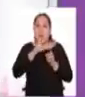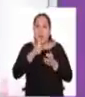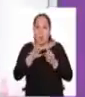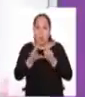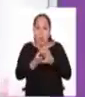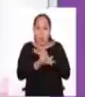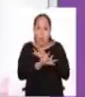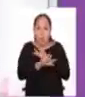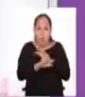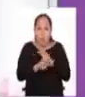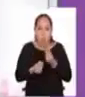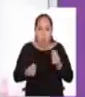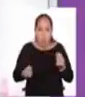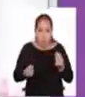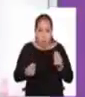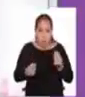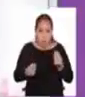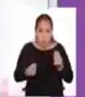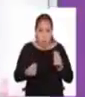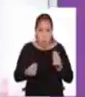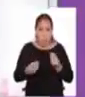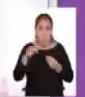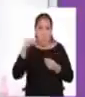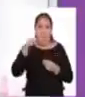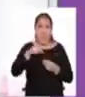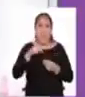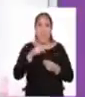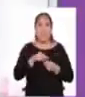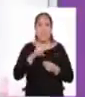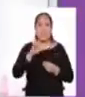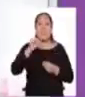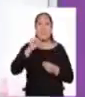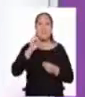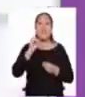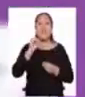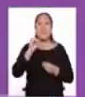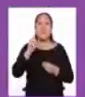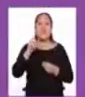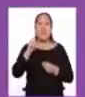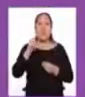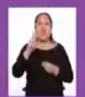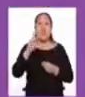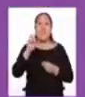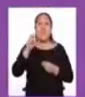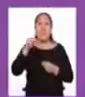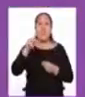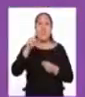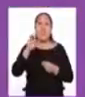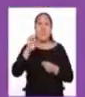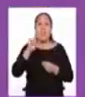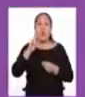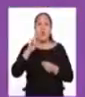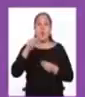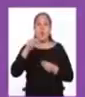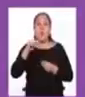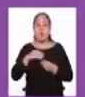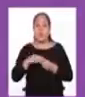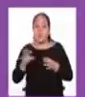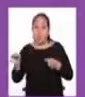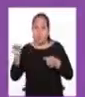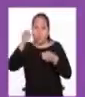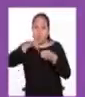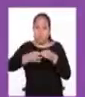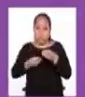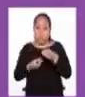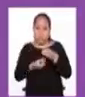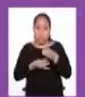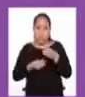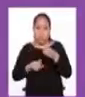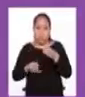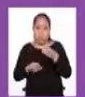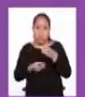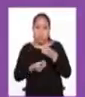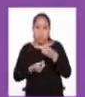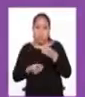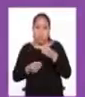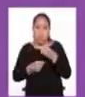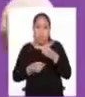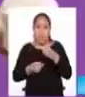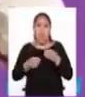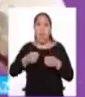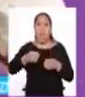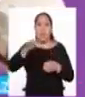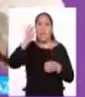Por ello es conocido como el solvente universal. Esta propiedad se debe a su polaridad, lo que le permite disolver